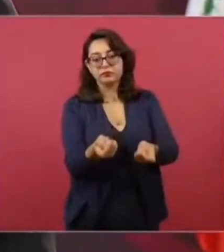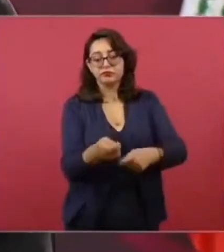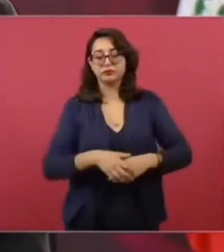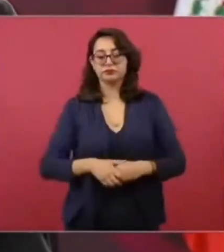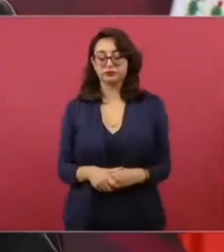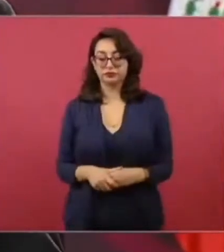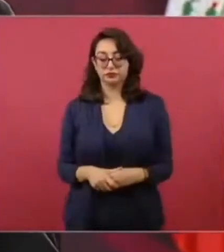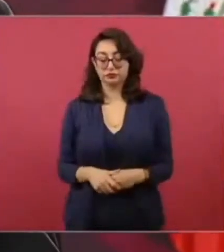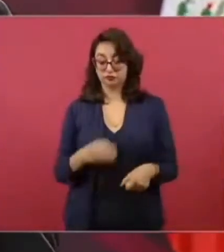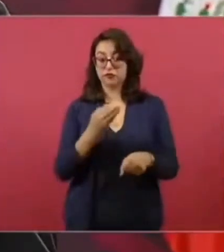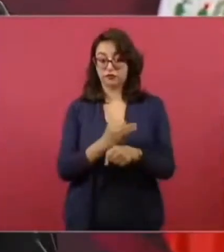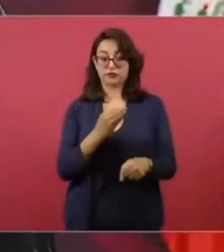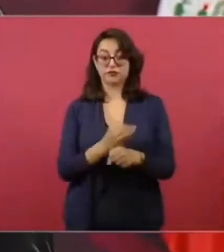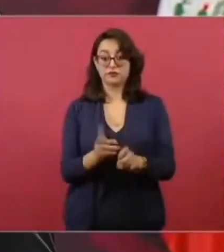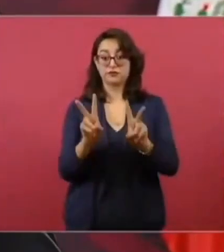los del INE